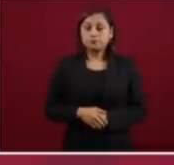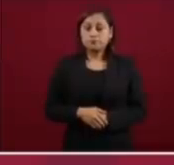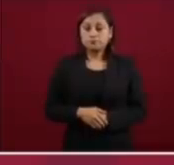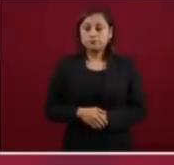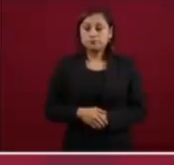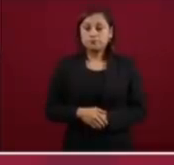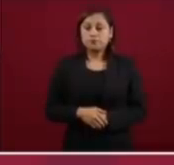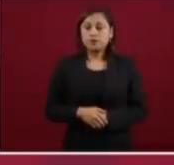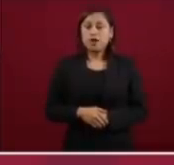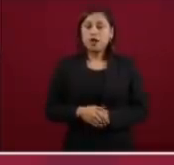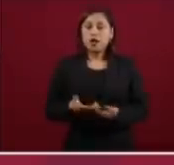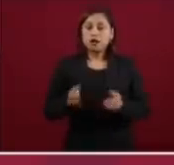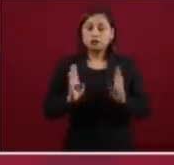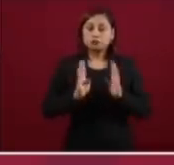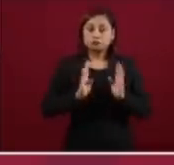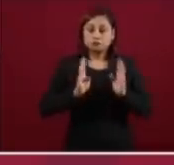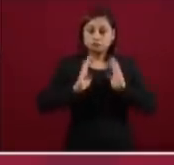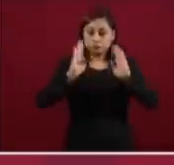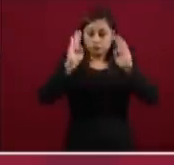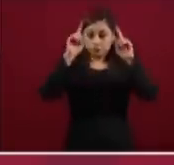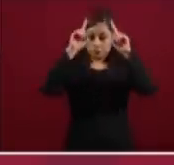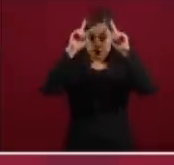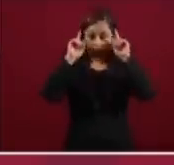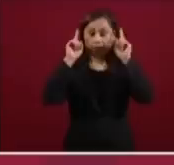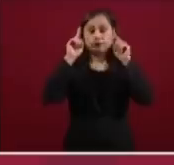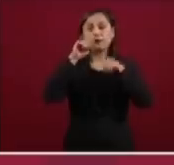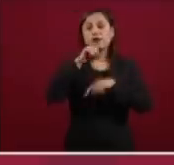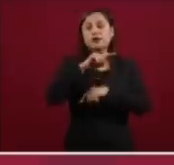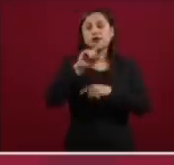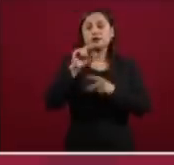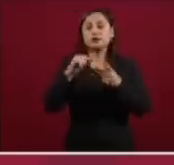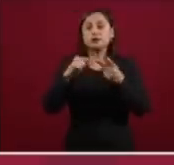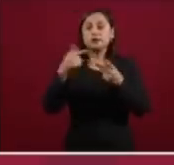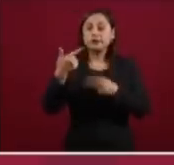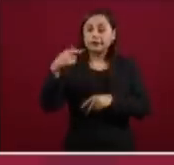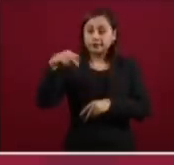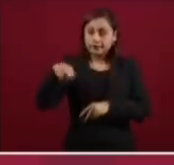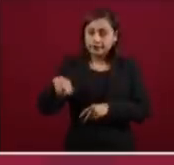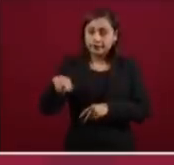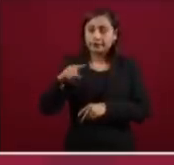y la marina la guardia nacional